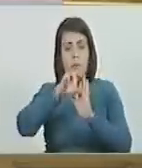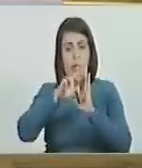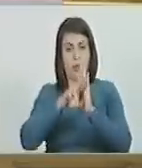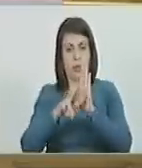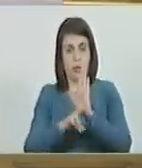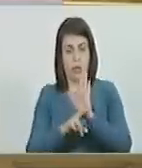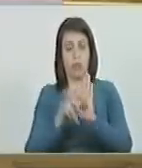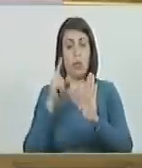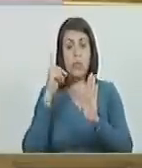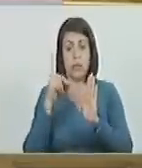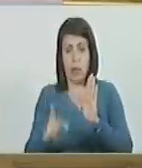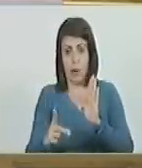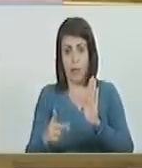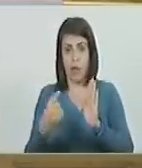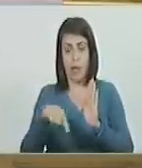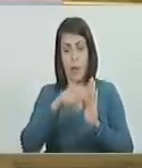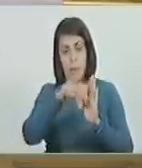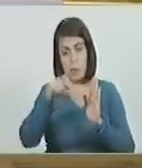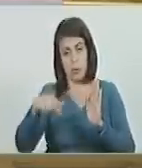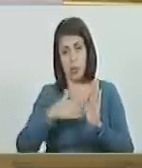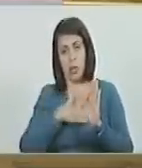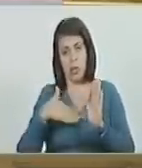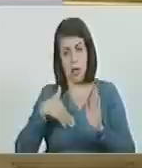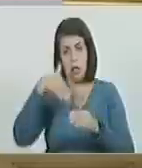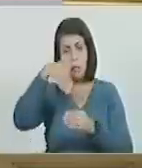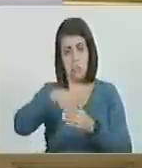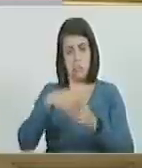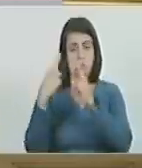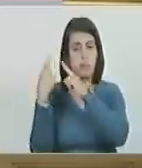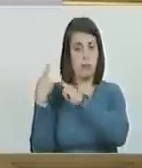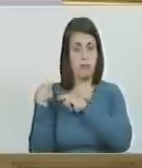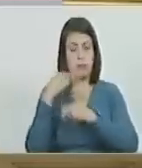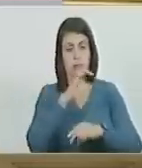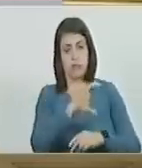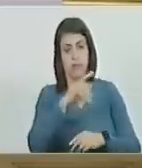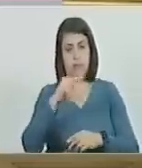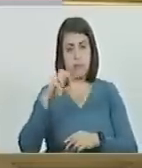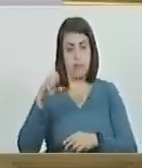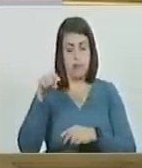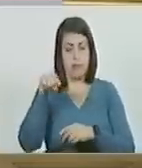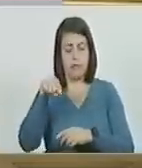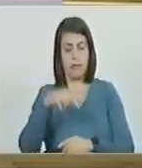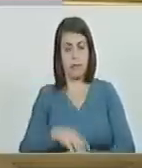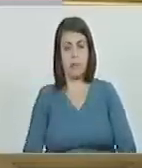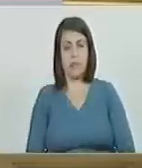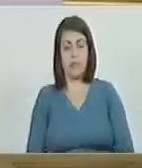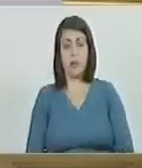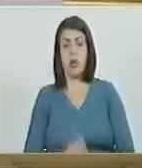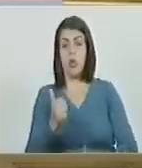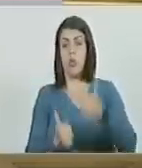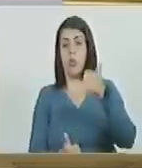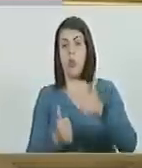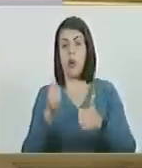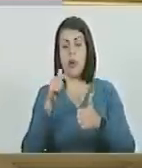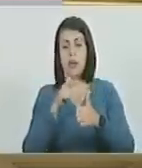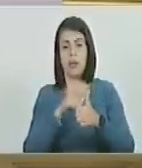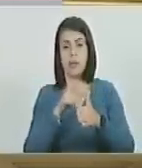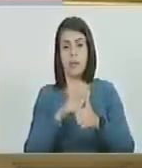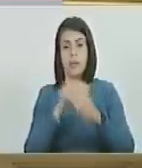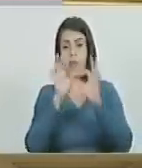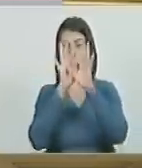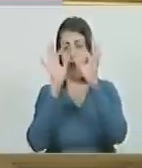que deben reunir las aspirantes a rectoras o los aspirantes a rector, cuáles son